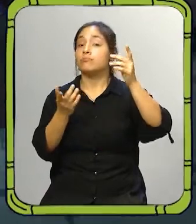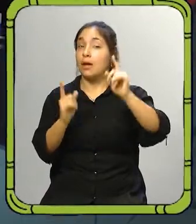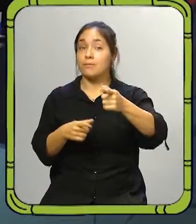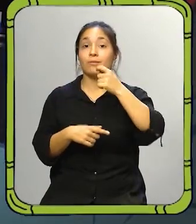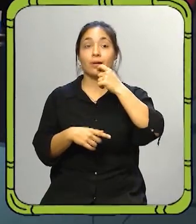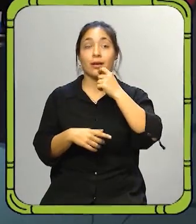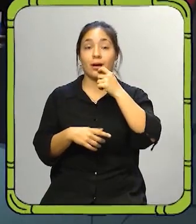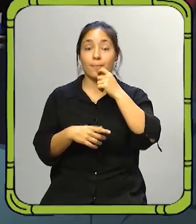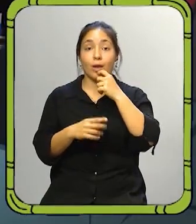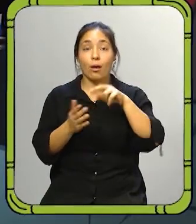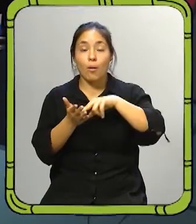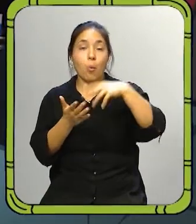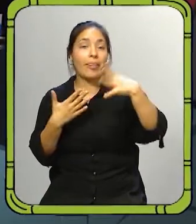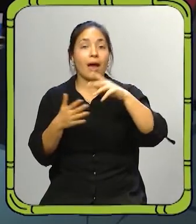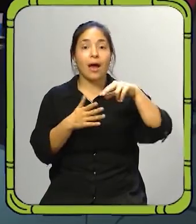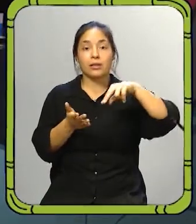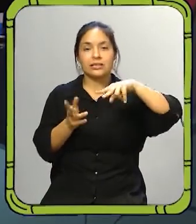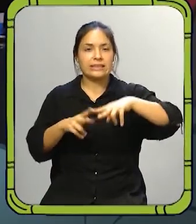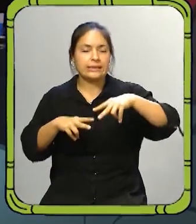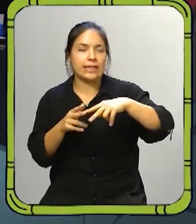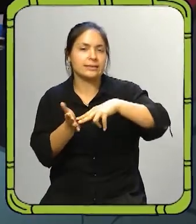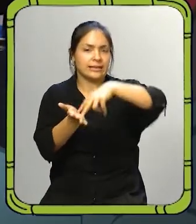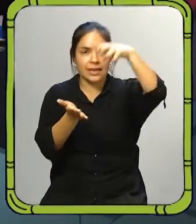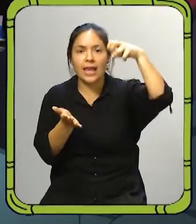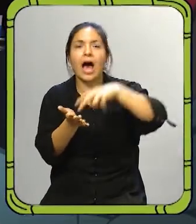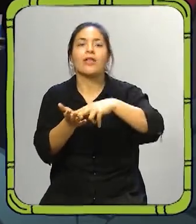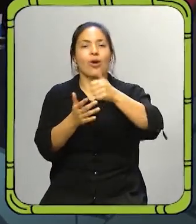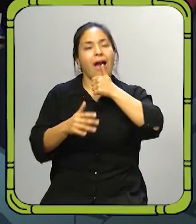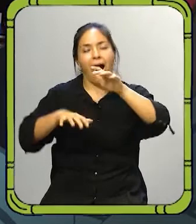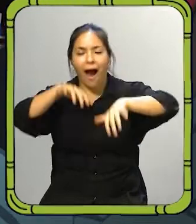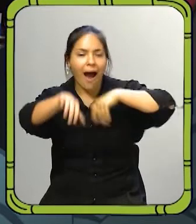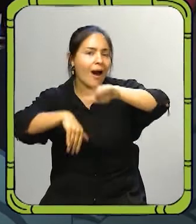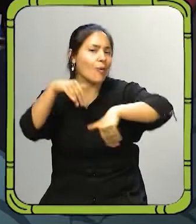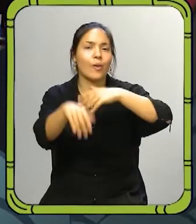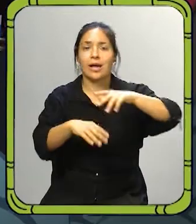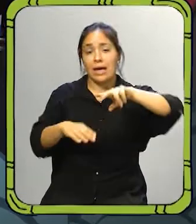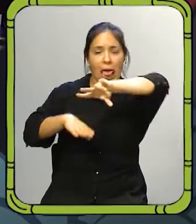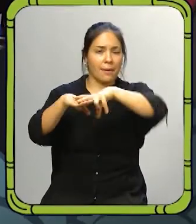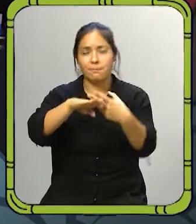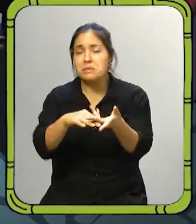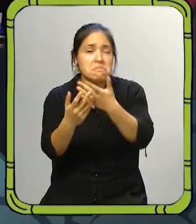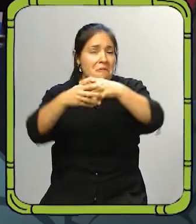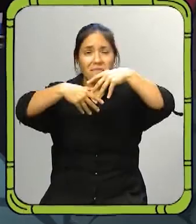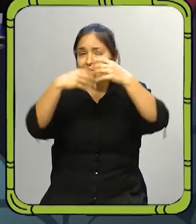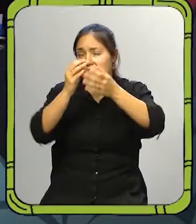son en el aire, saltando, en el agua, en el piso. Hay un montón de deportes de un montón de